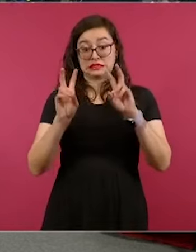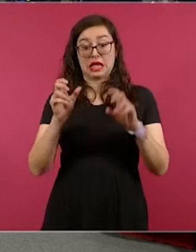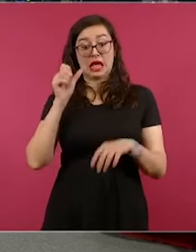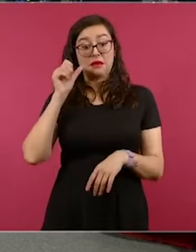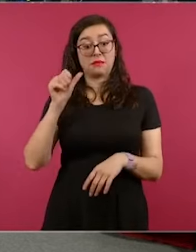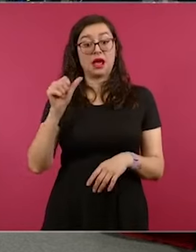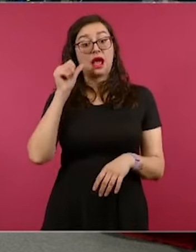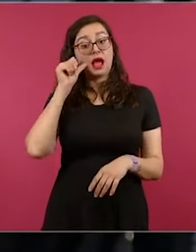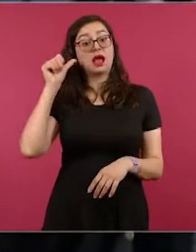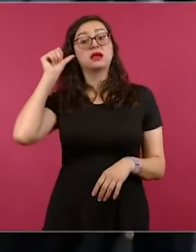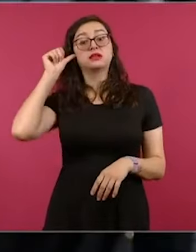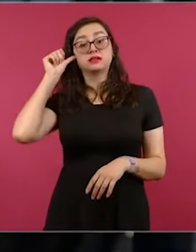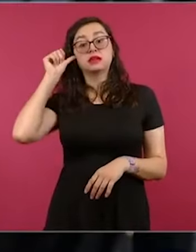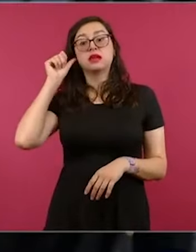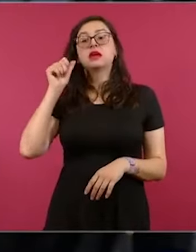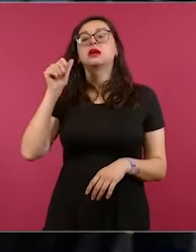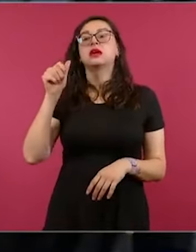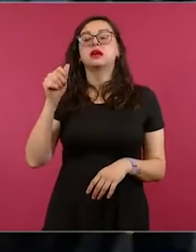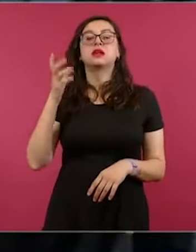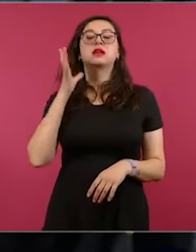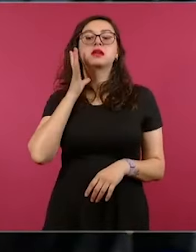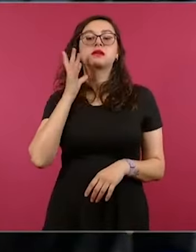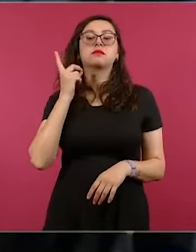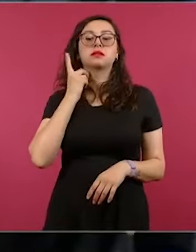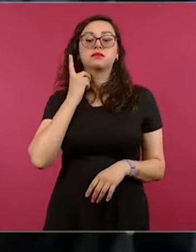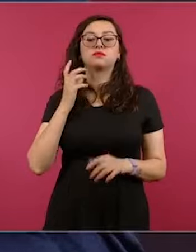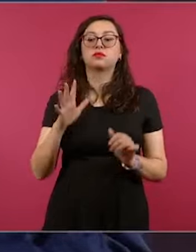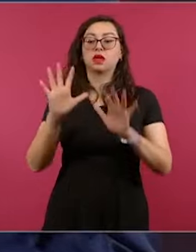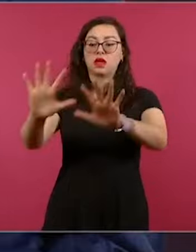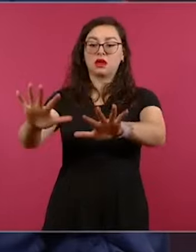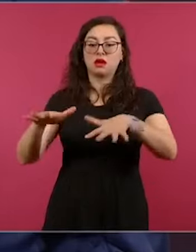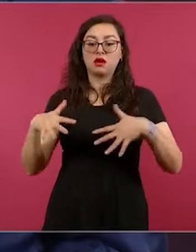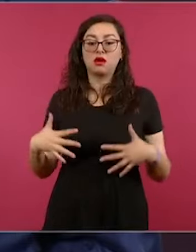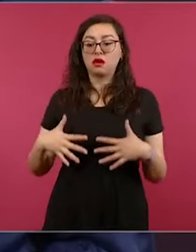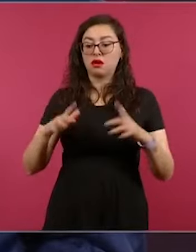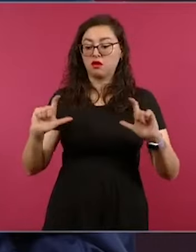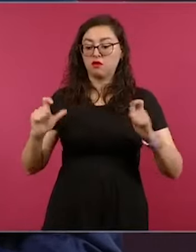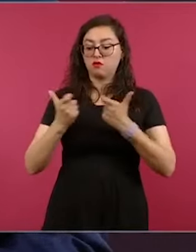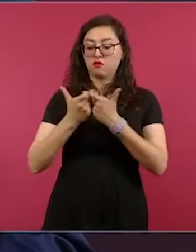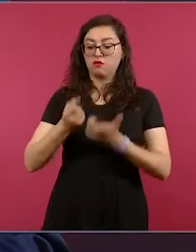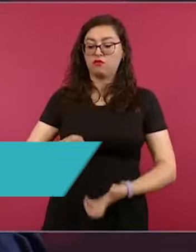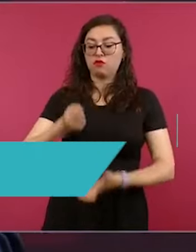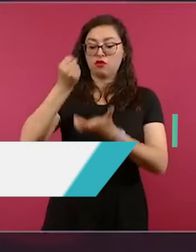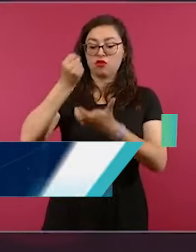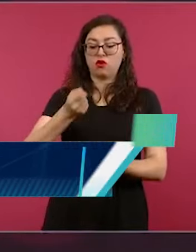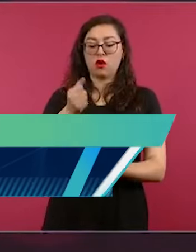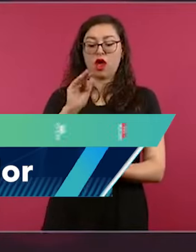a 28 millones de trabajadores fue Muy bueno muy bueno